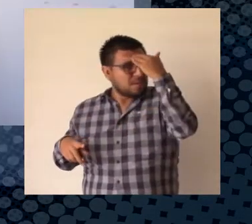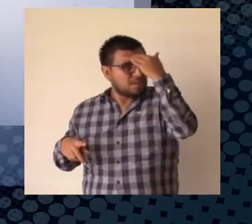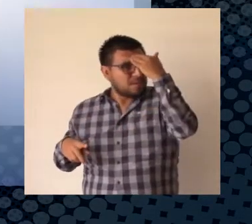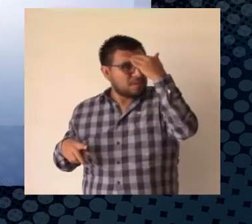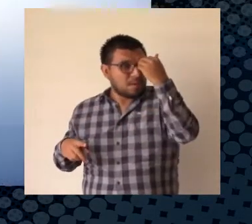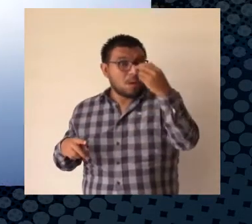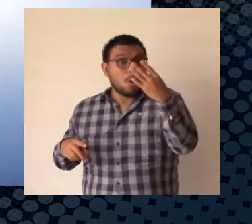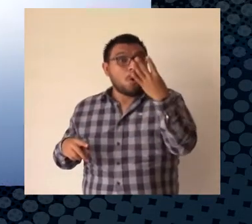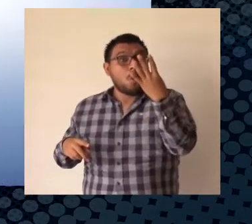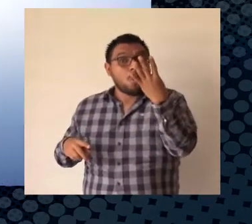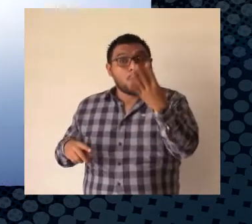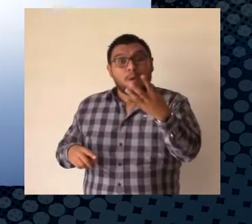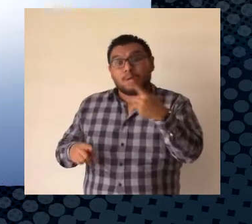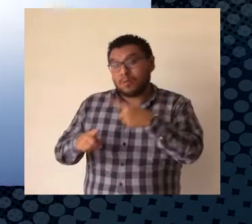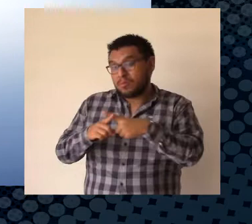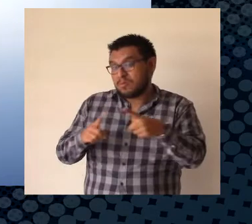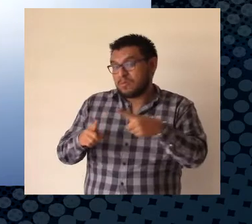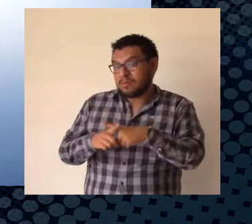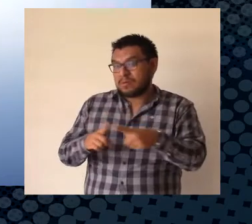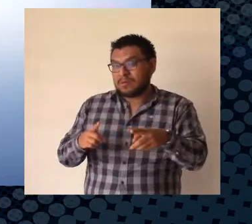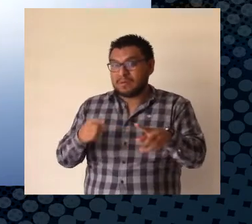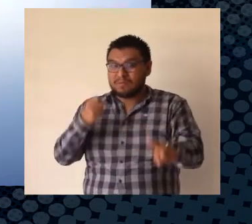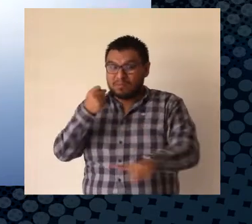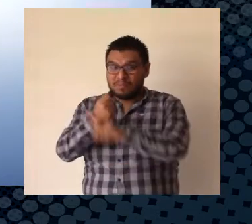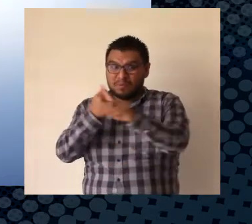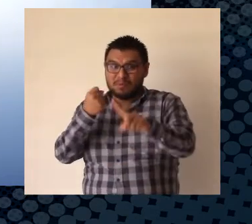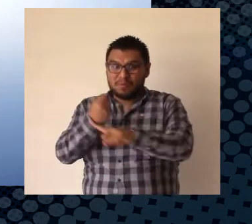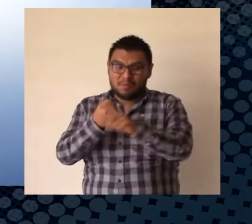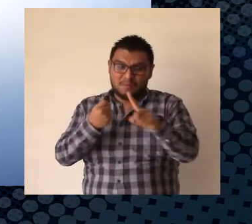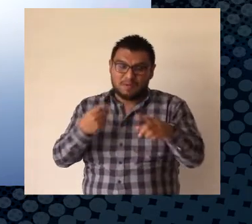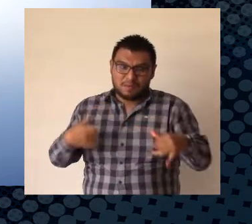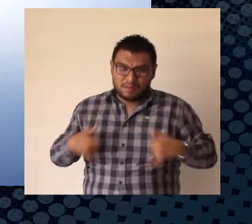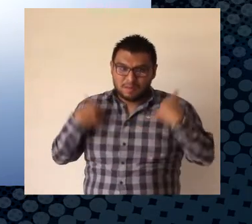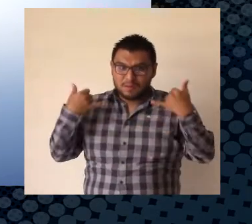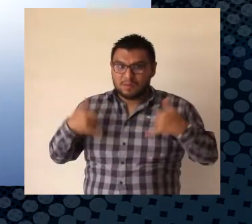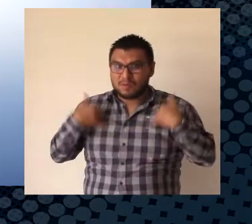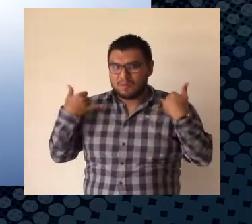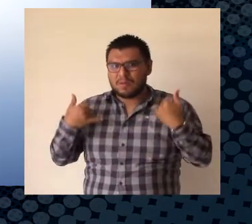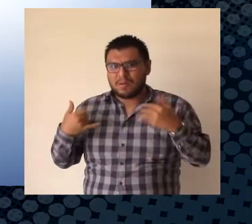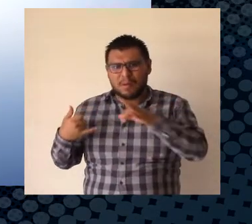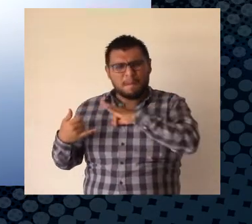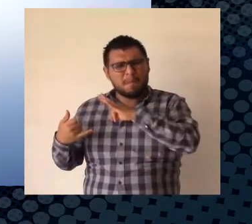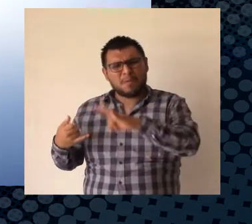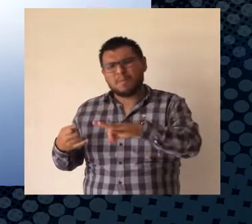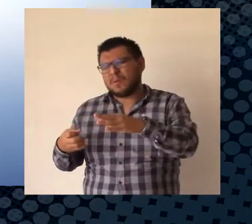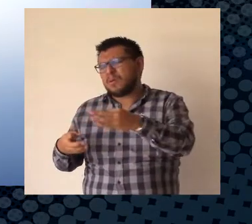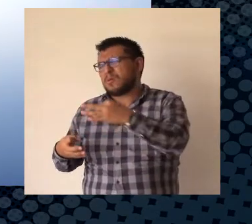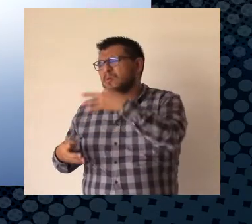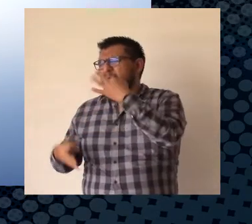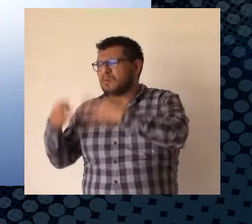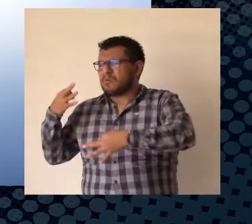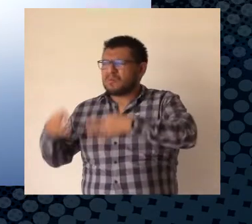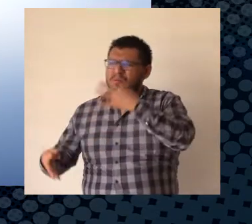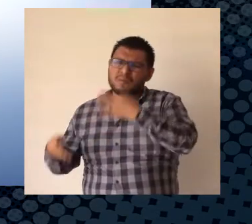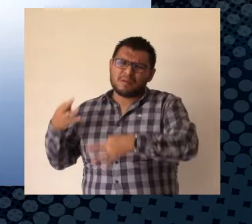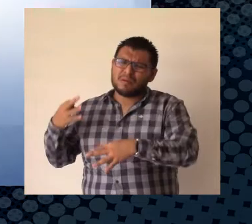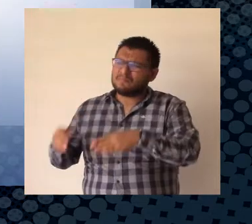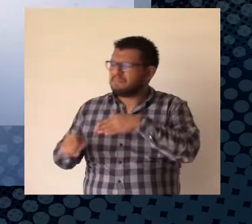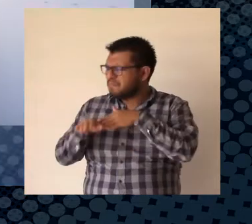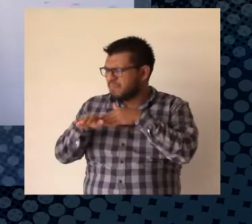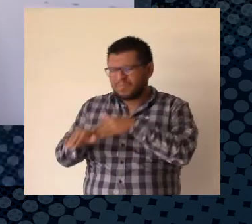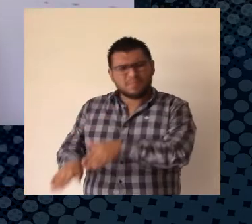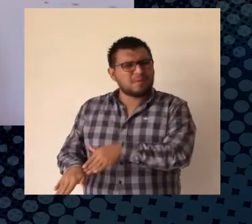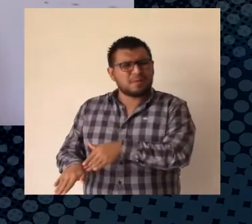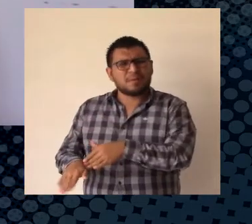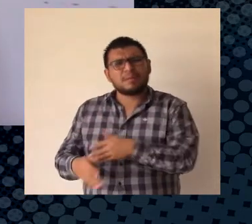los cuatro niveles de conflicto que hay en el individuo. Podemos juzgar sin hacerle caso a estos cuatro